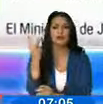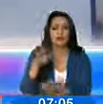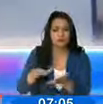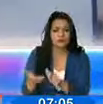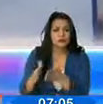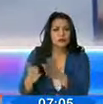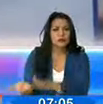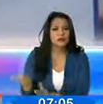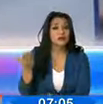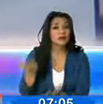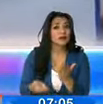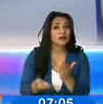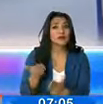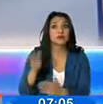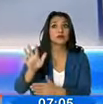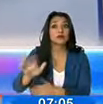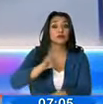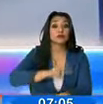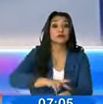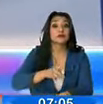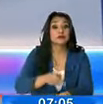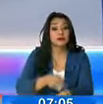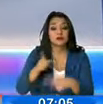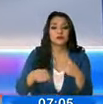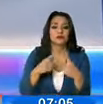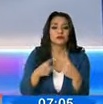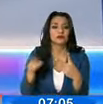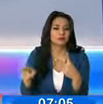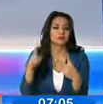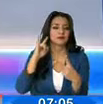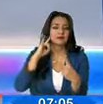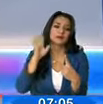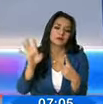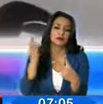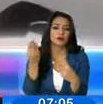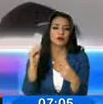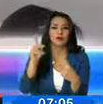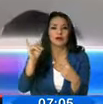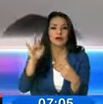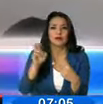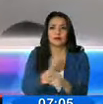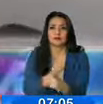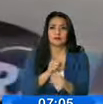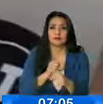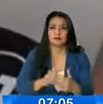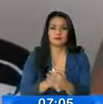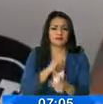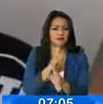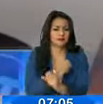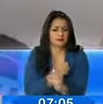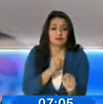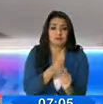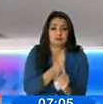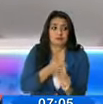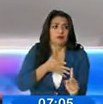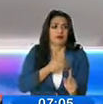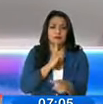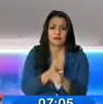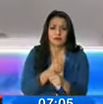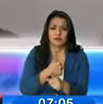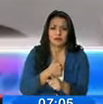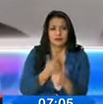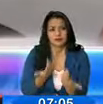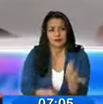que podrían ser de su sobrino Oscar y la pareja de El Cati Velasco. Es un golpe terrible para nosotros, que nosotros todavía tenemos